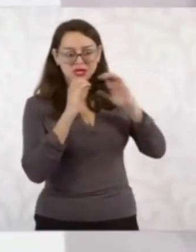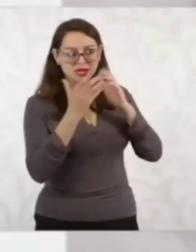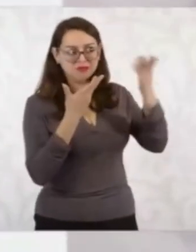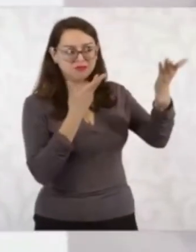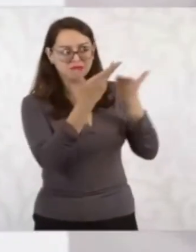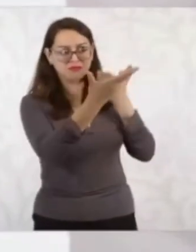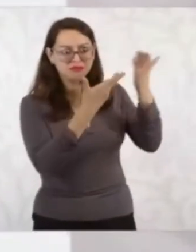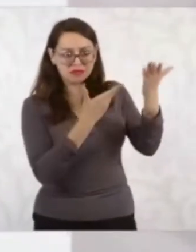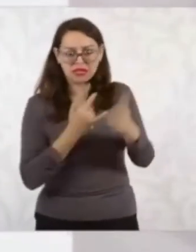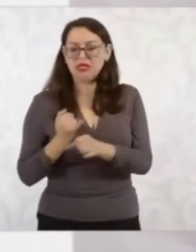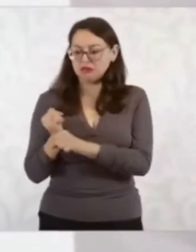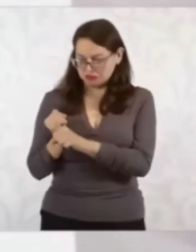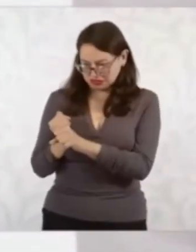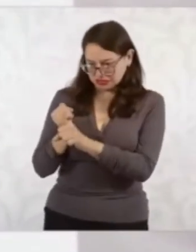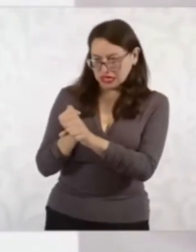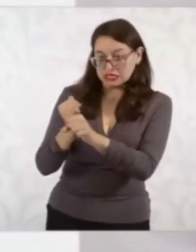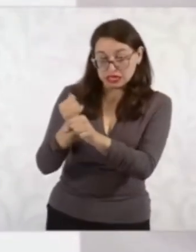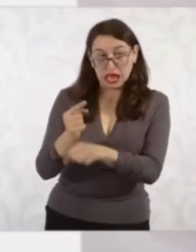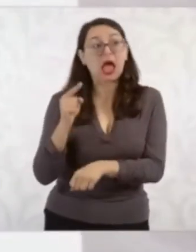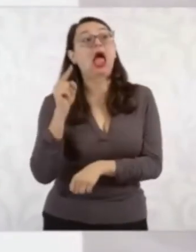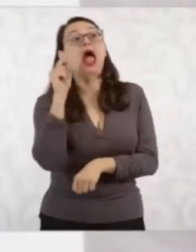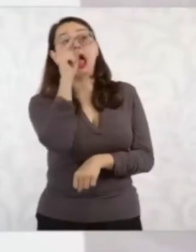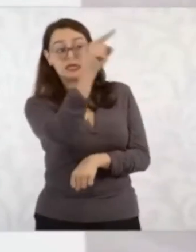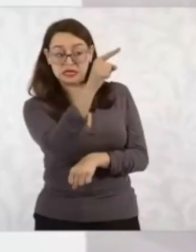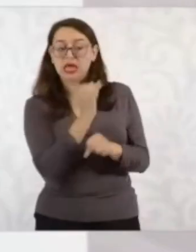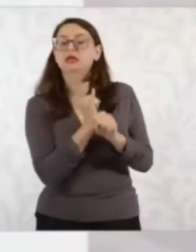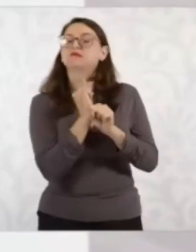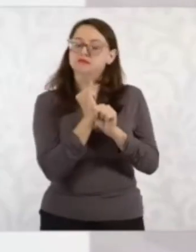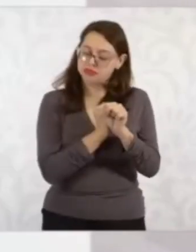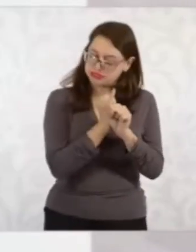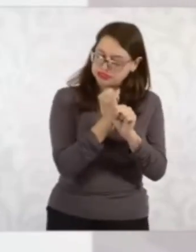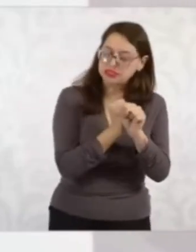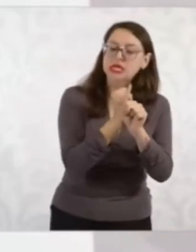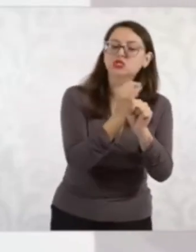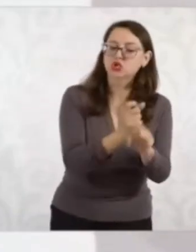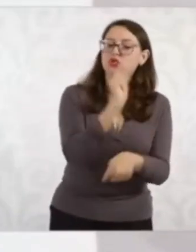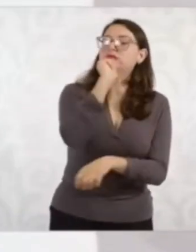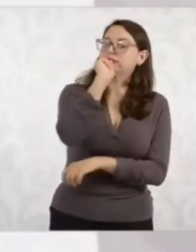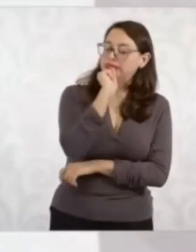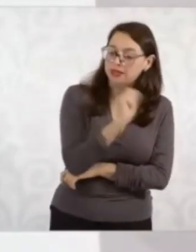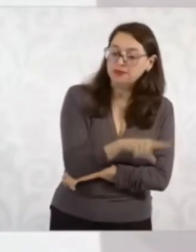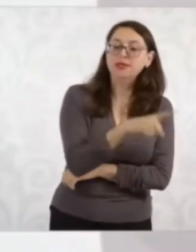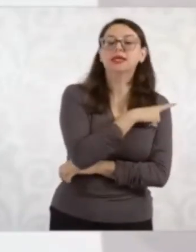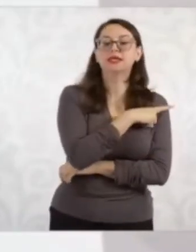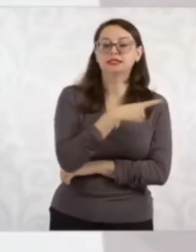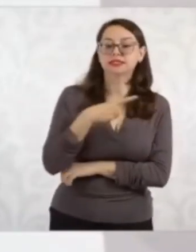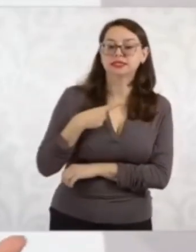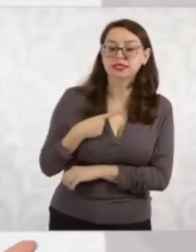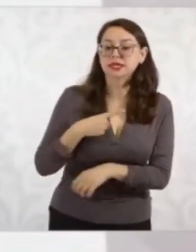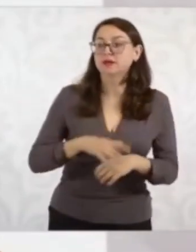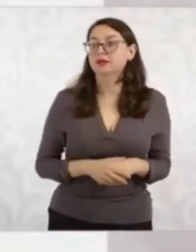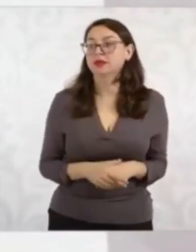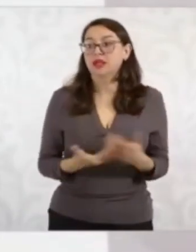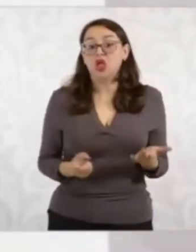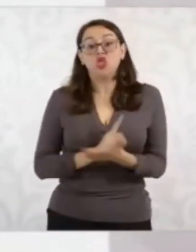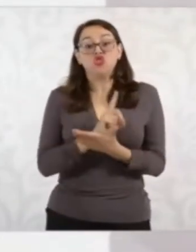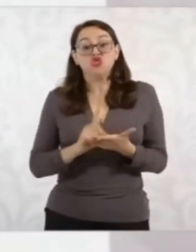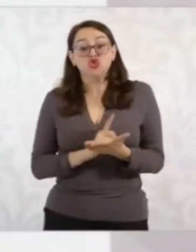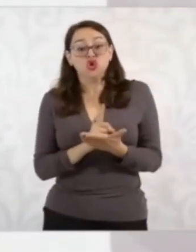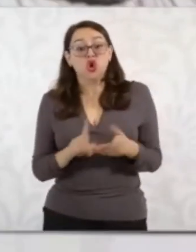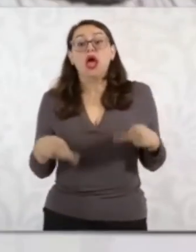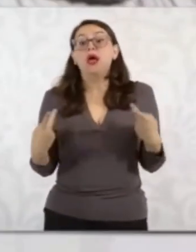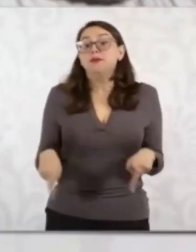las investigaciones unas y allá también tienen que hacerse las investigaciones de lo que ocurre en Estados Unidos, porque ahí es donde se vende la